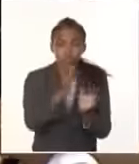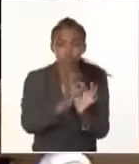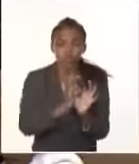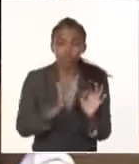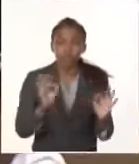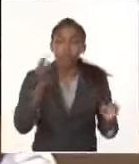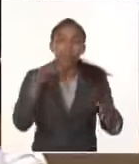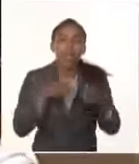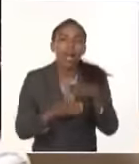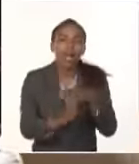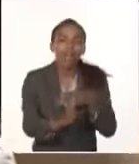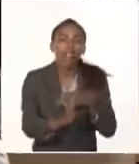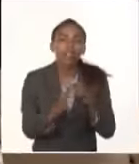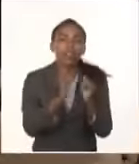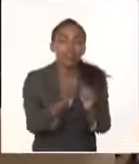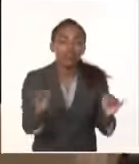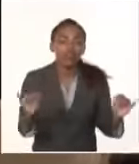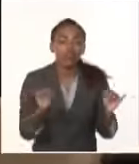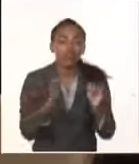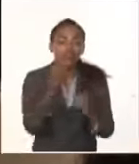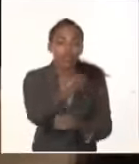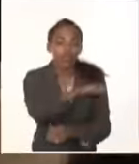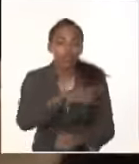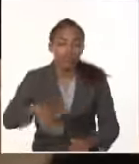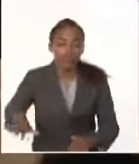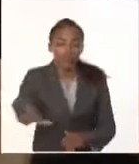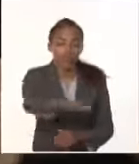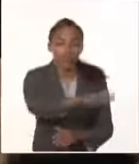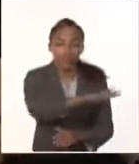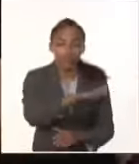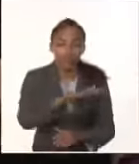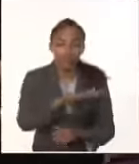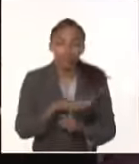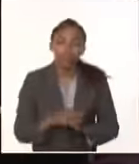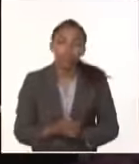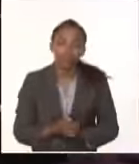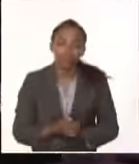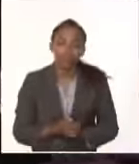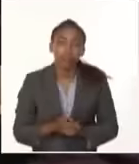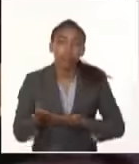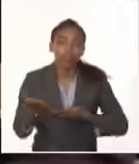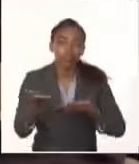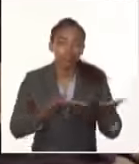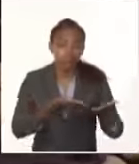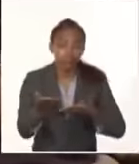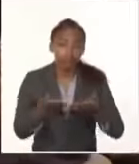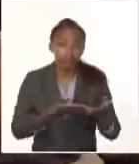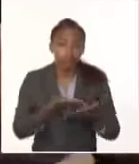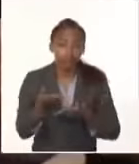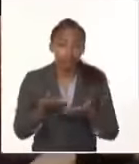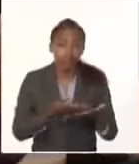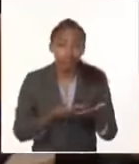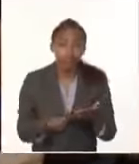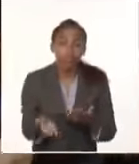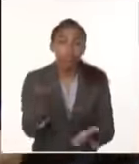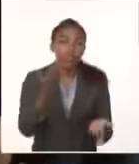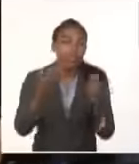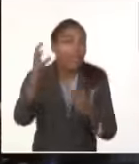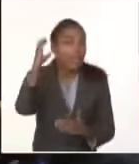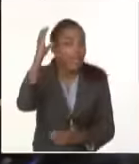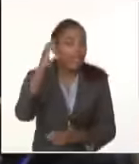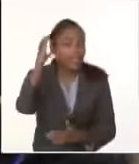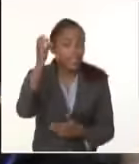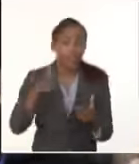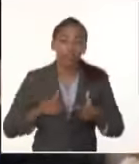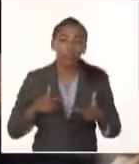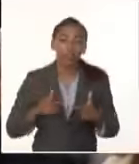acceso a la información pública. Los ricos debates y aportaciones de los diputados en los análisis de cada